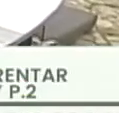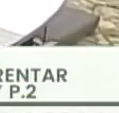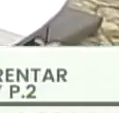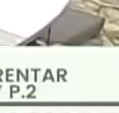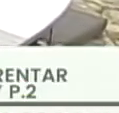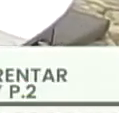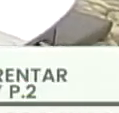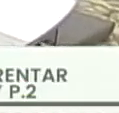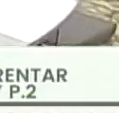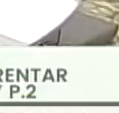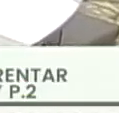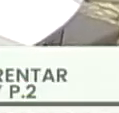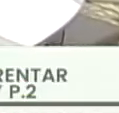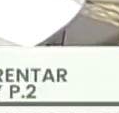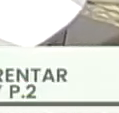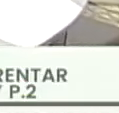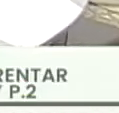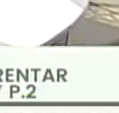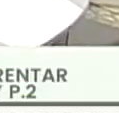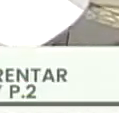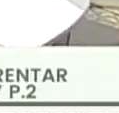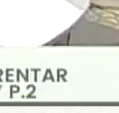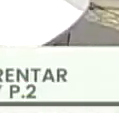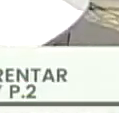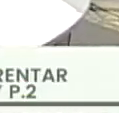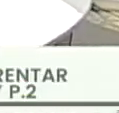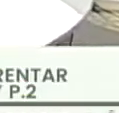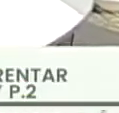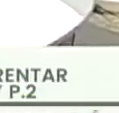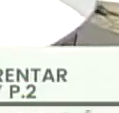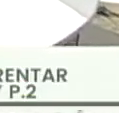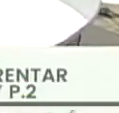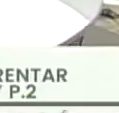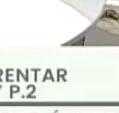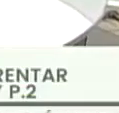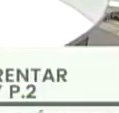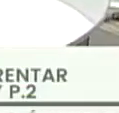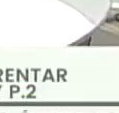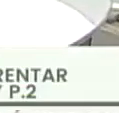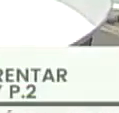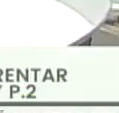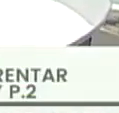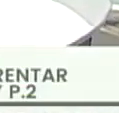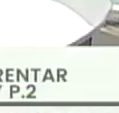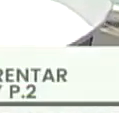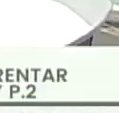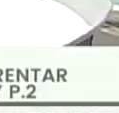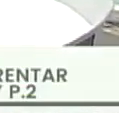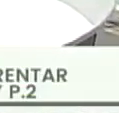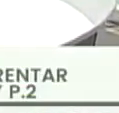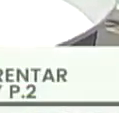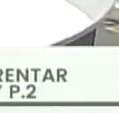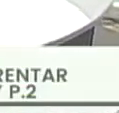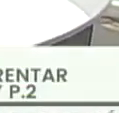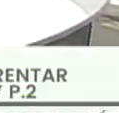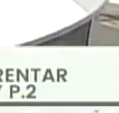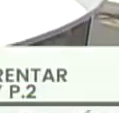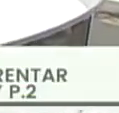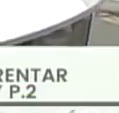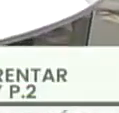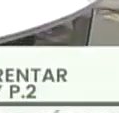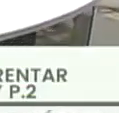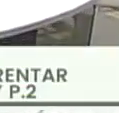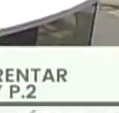casos nuevos y consolidar las tasas de descensos de algunos estados aprobados. Mantenemos